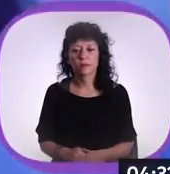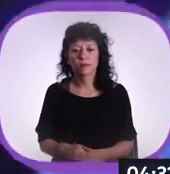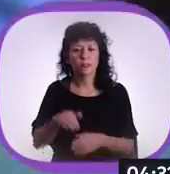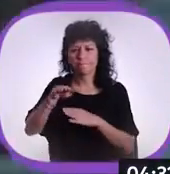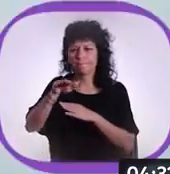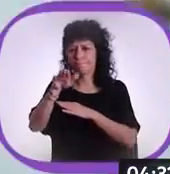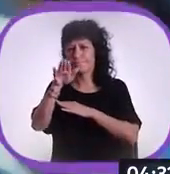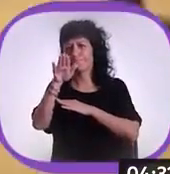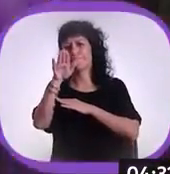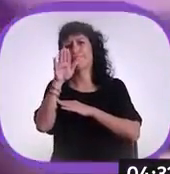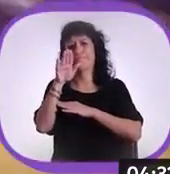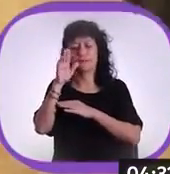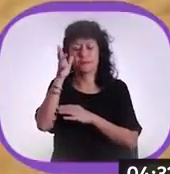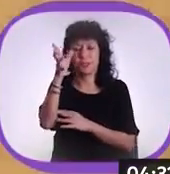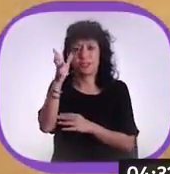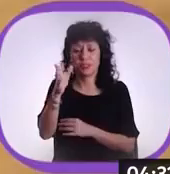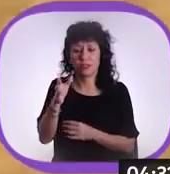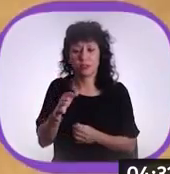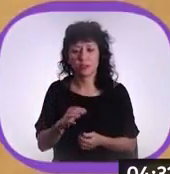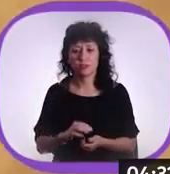¡Es demasiada!